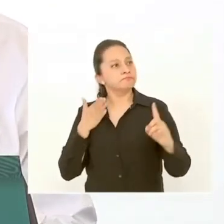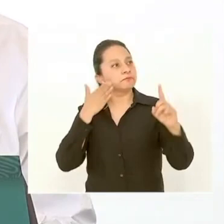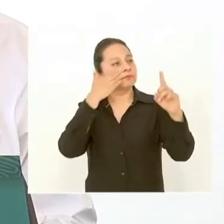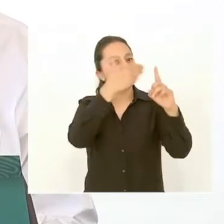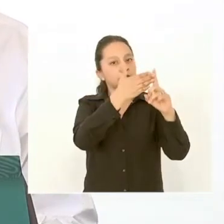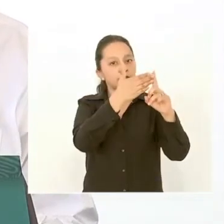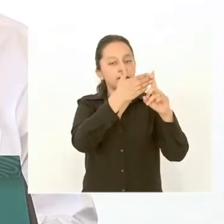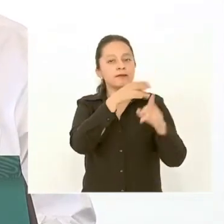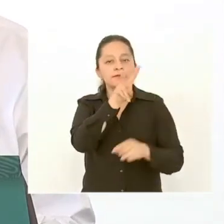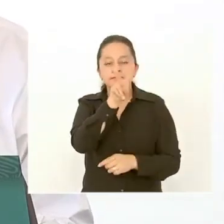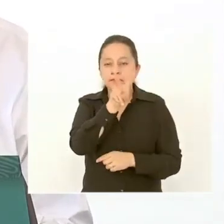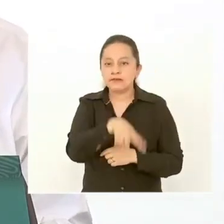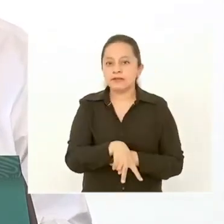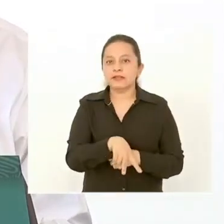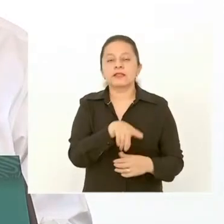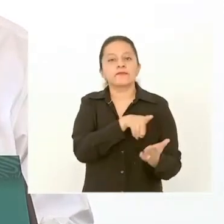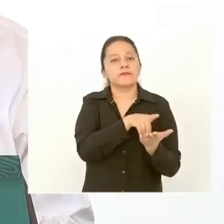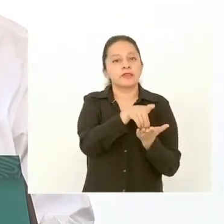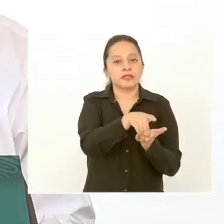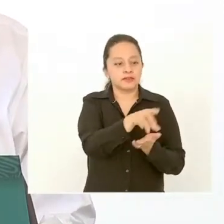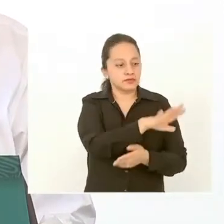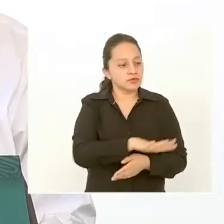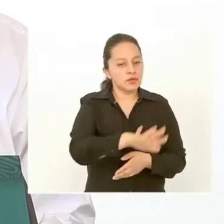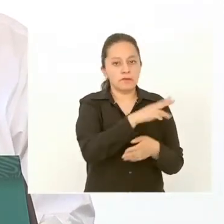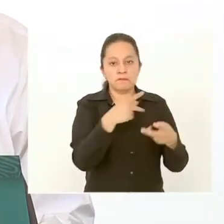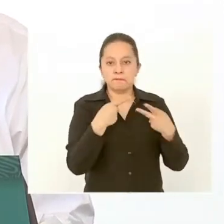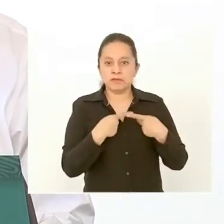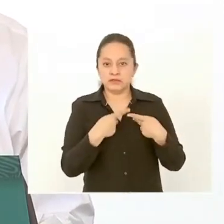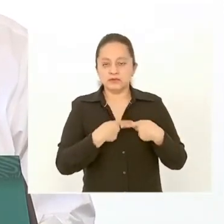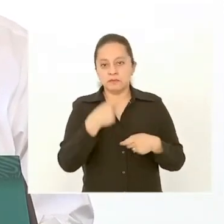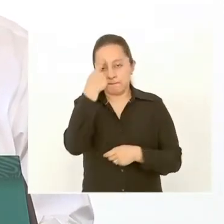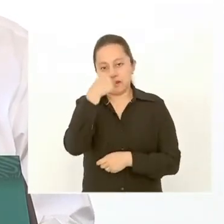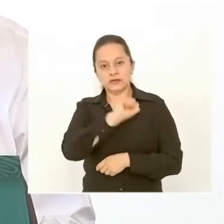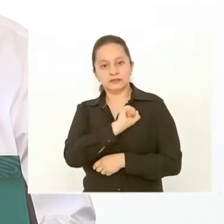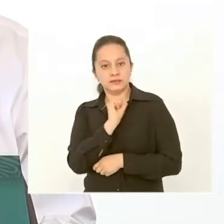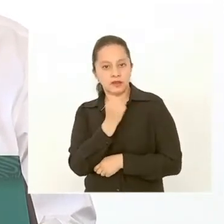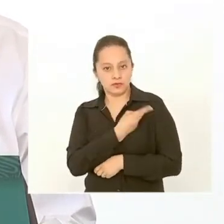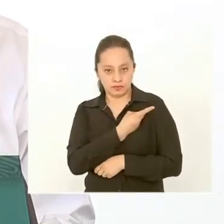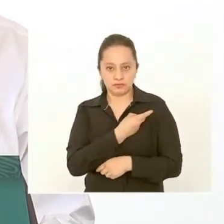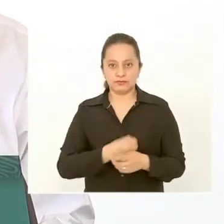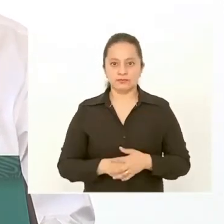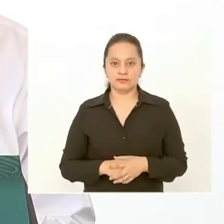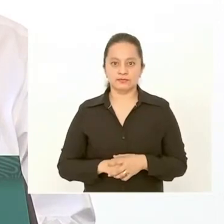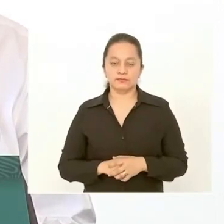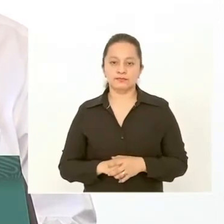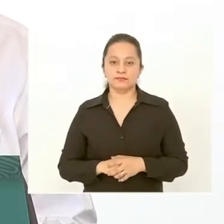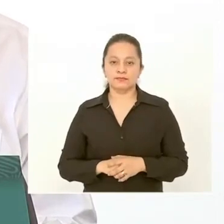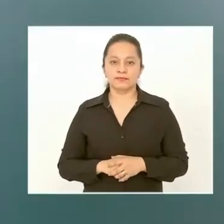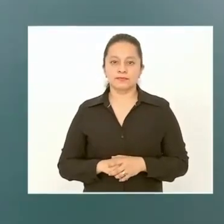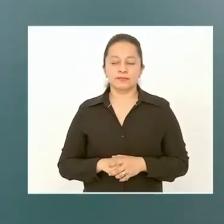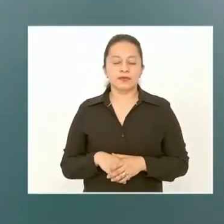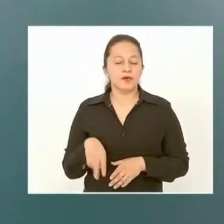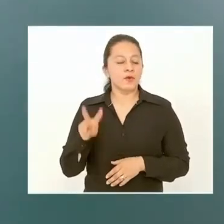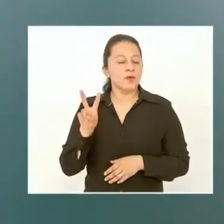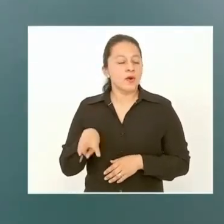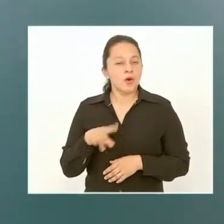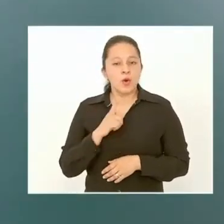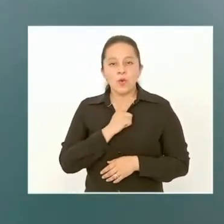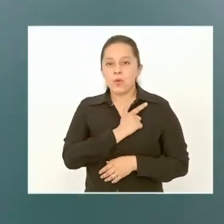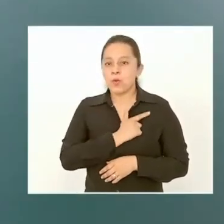que se garantice el derecho del pueblo a la salud la verdad me da mucho gusto estar